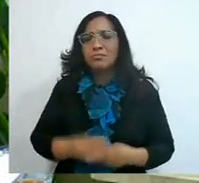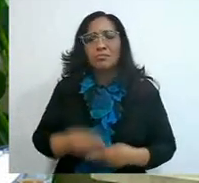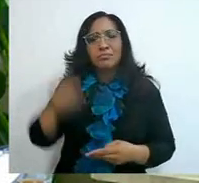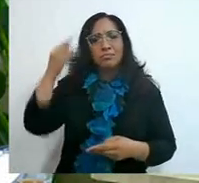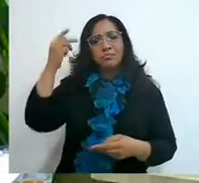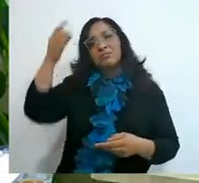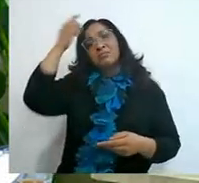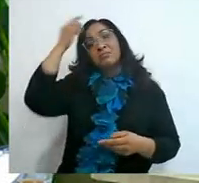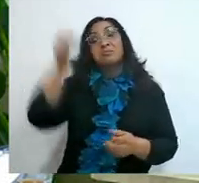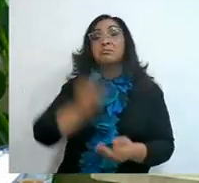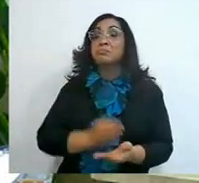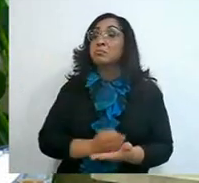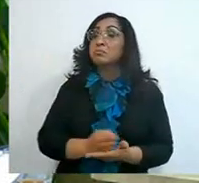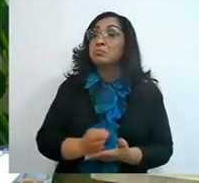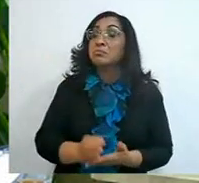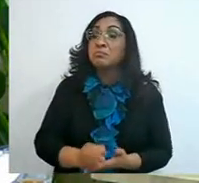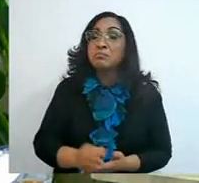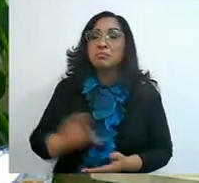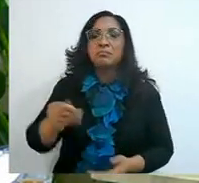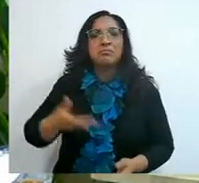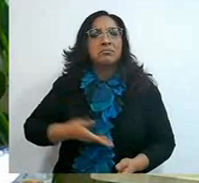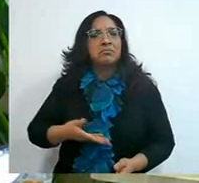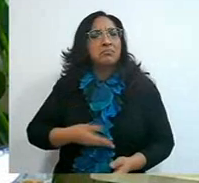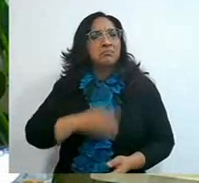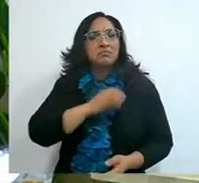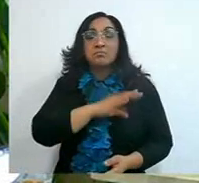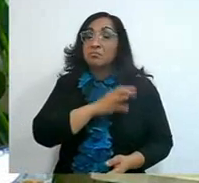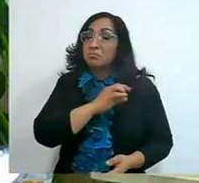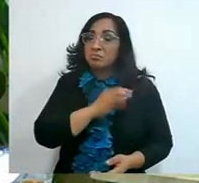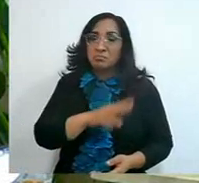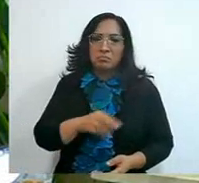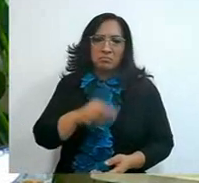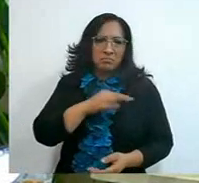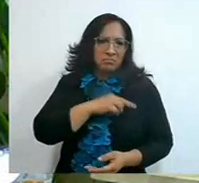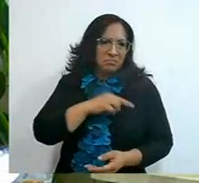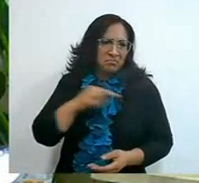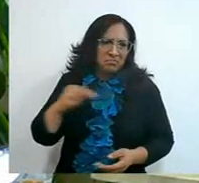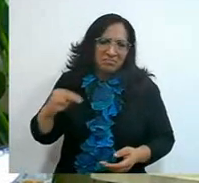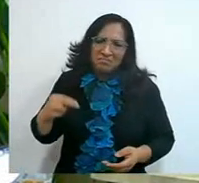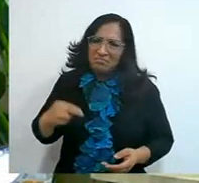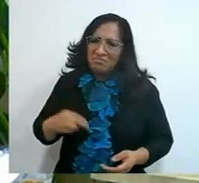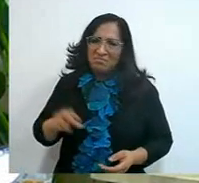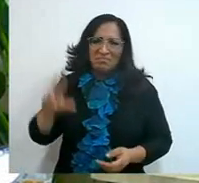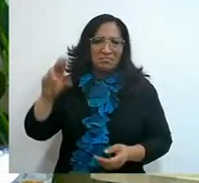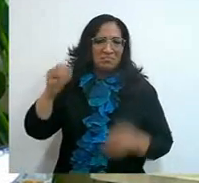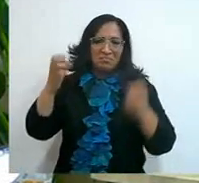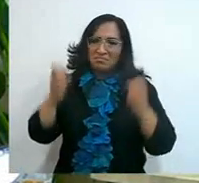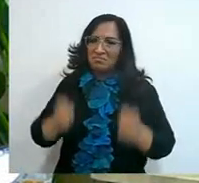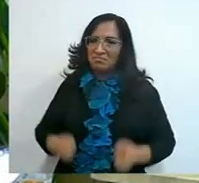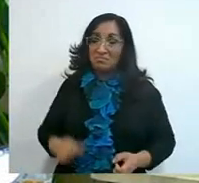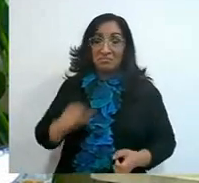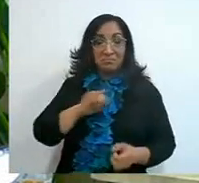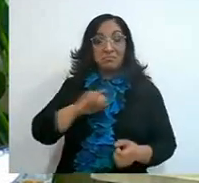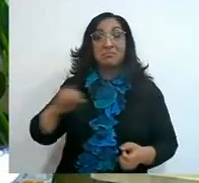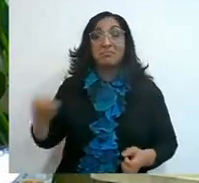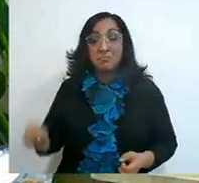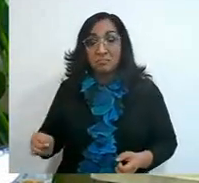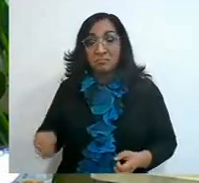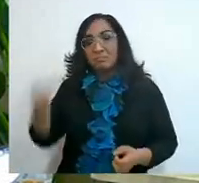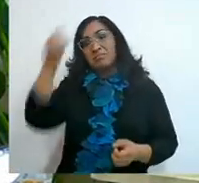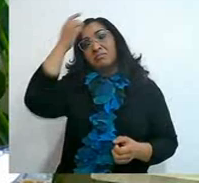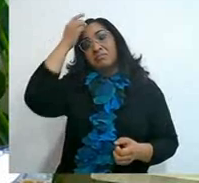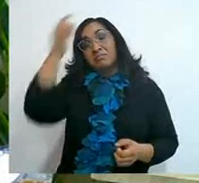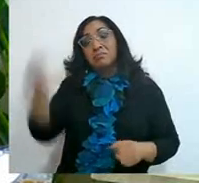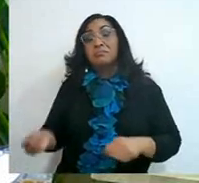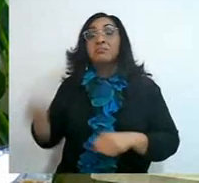Dios fiel no debe temer. Nosotros no estamos en esa condición. Los ojos del Señor sobre nosotros,